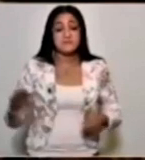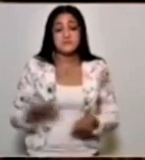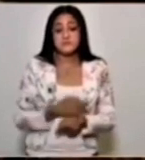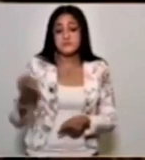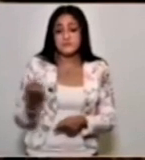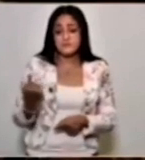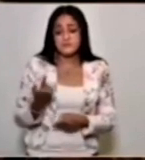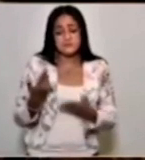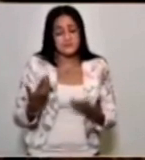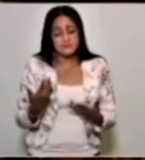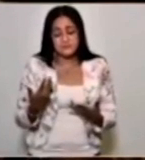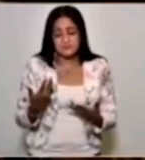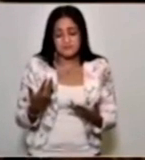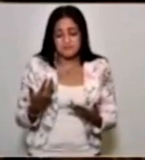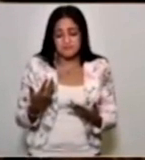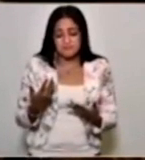porque no podemos